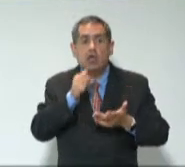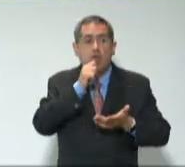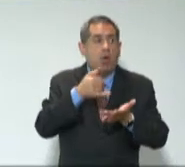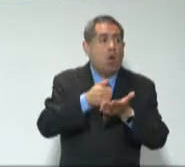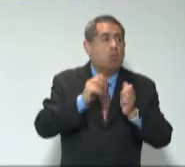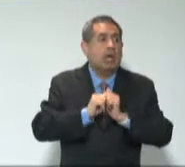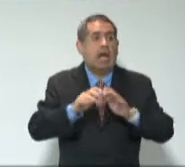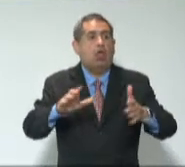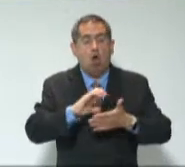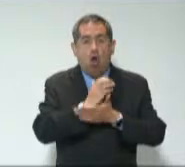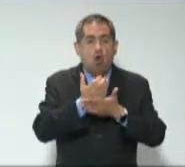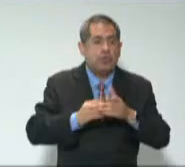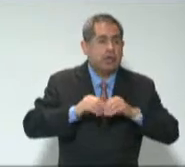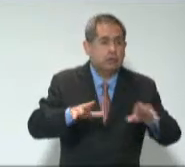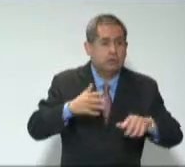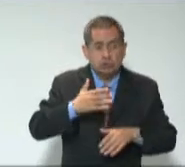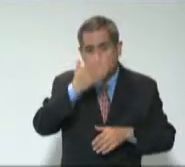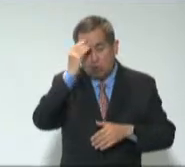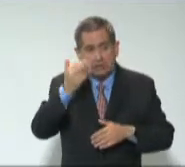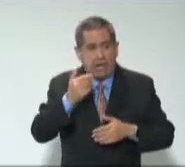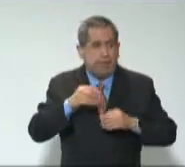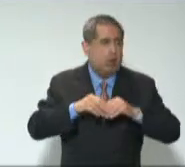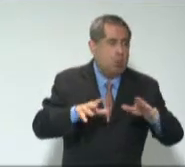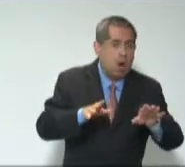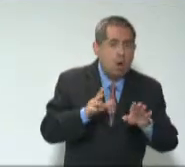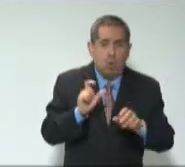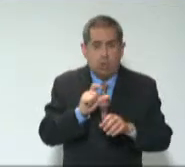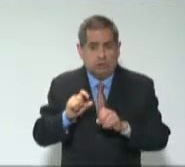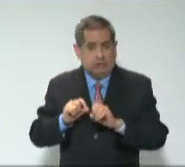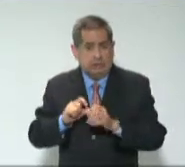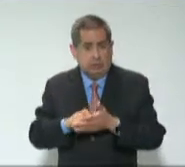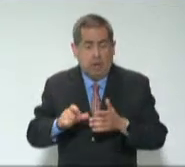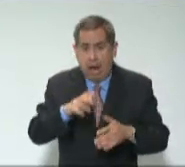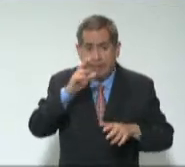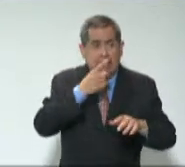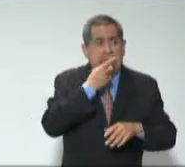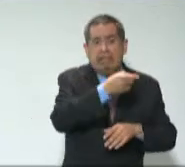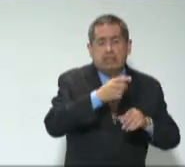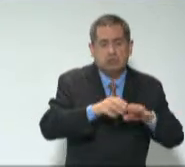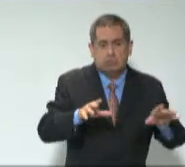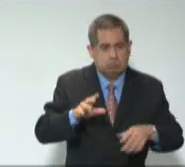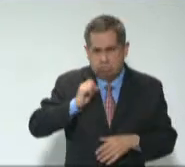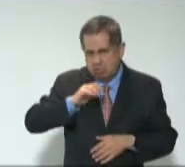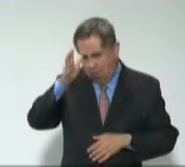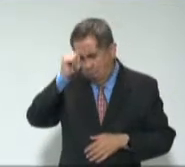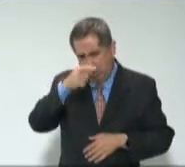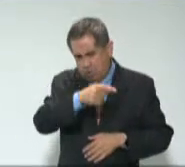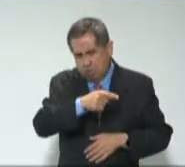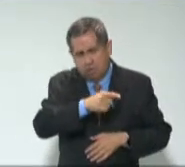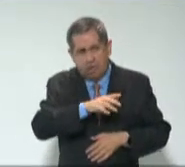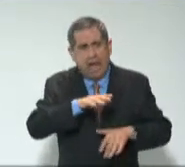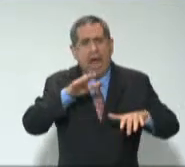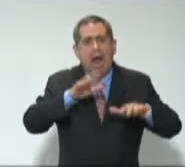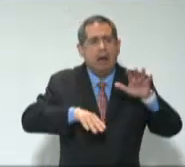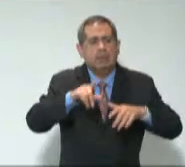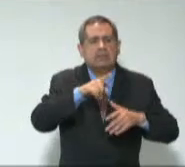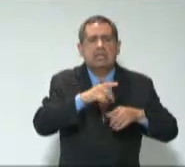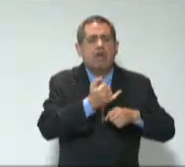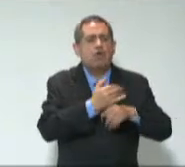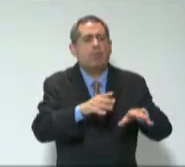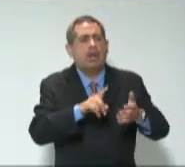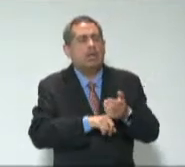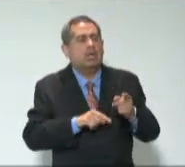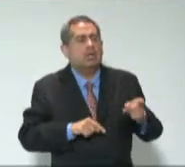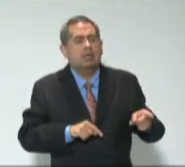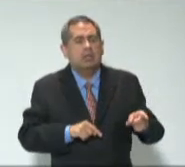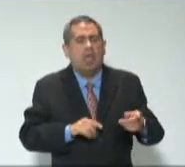los contratos que no se sabe qué se ha comprado cuán se ha comprado Estoy totalmente de acuerdo que a veces se toma una información